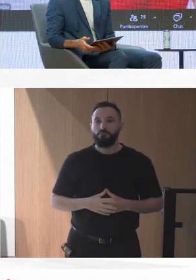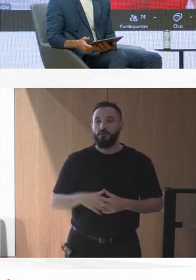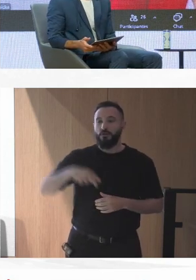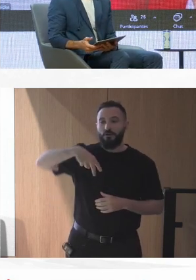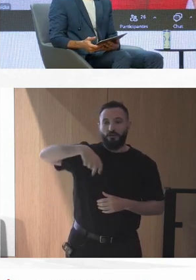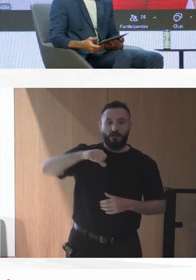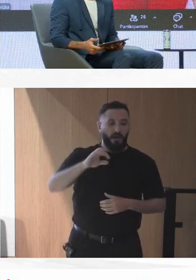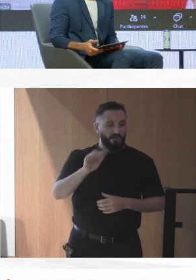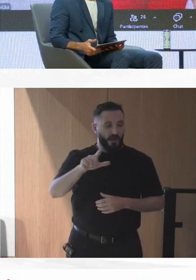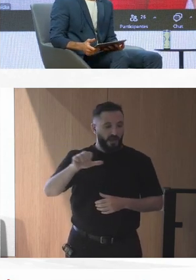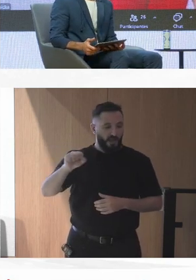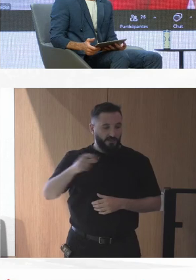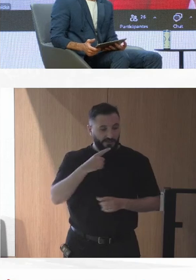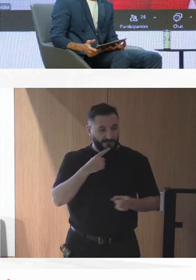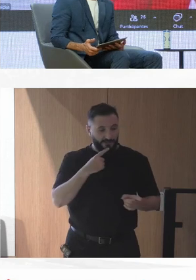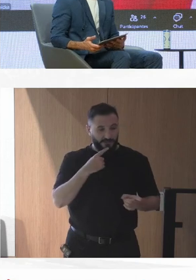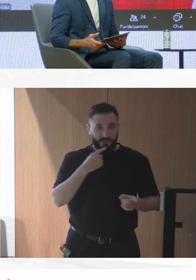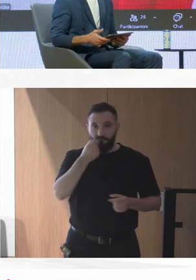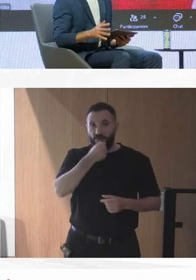Natalia, sí, tenemos